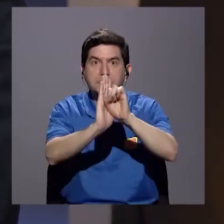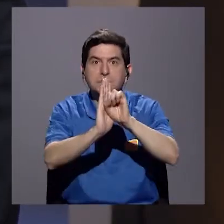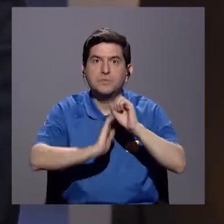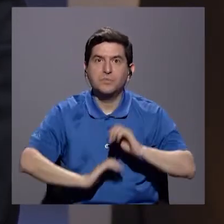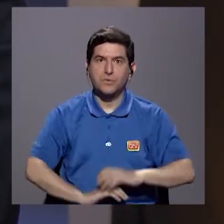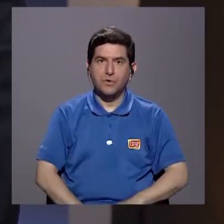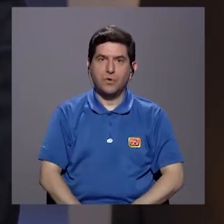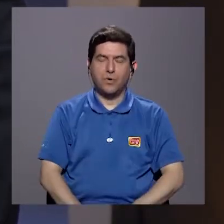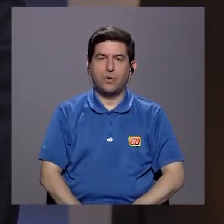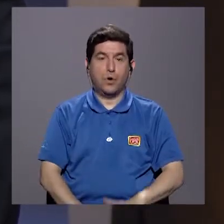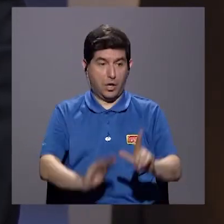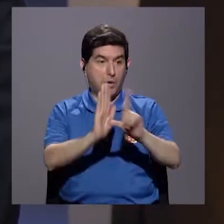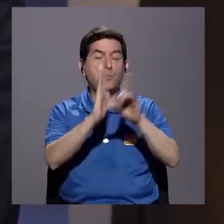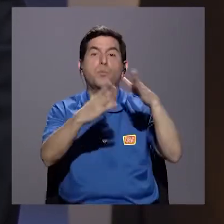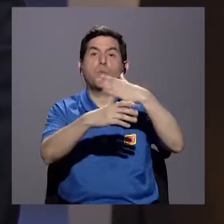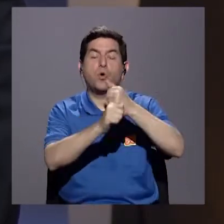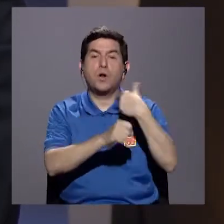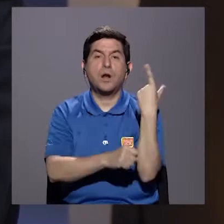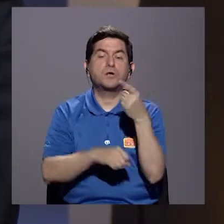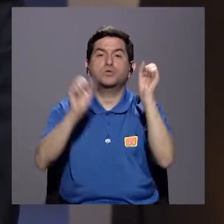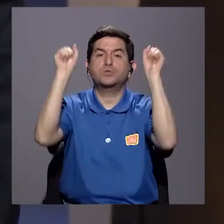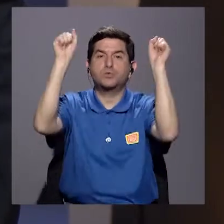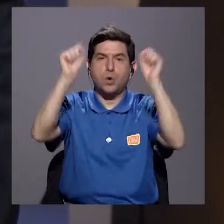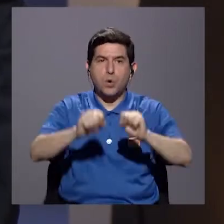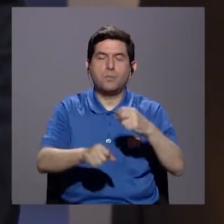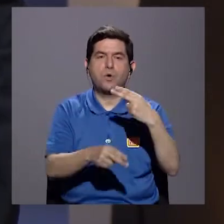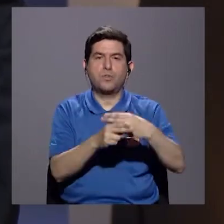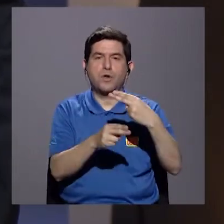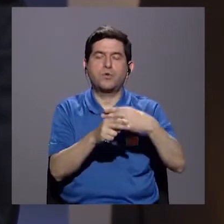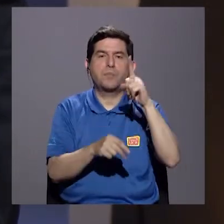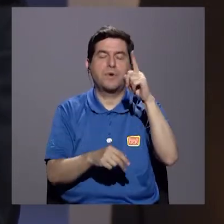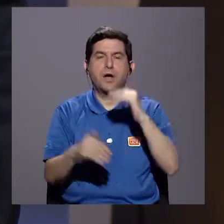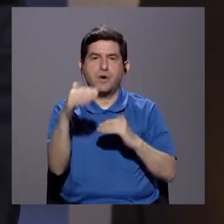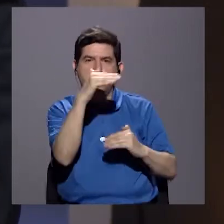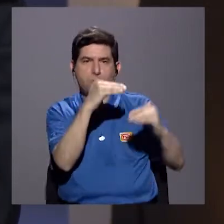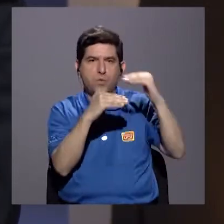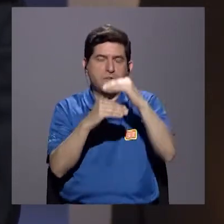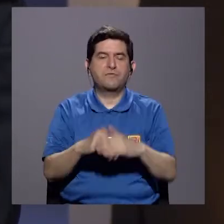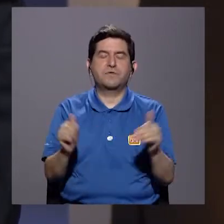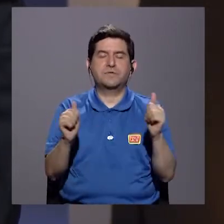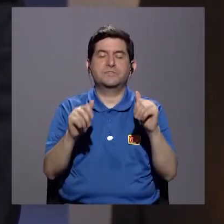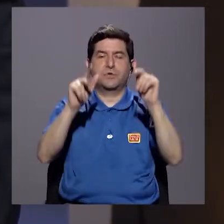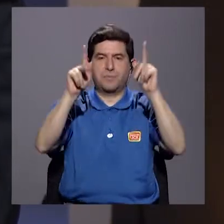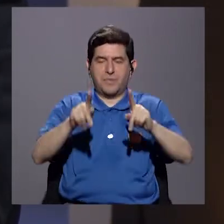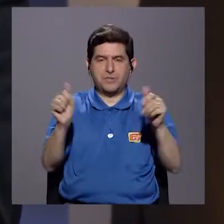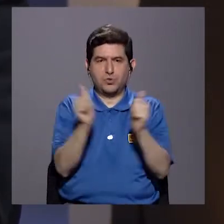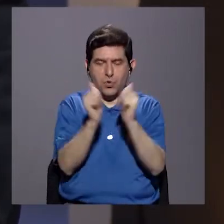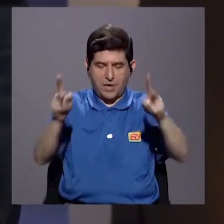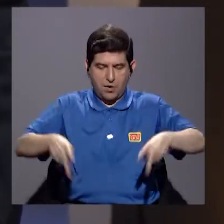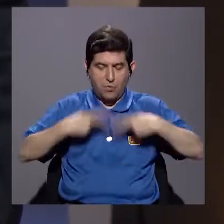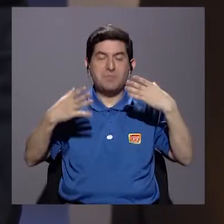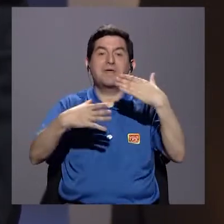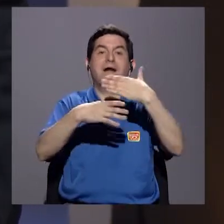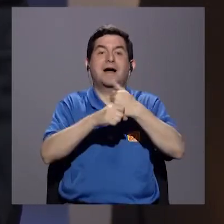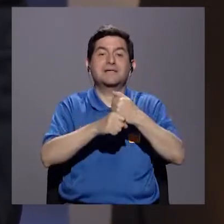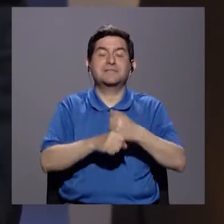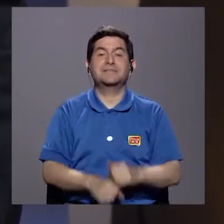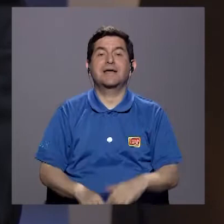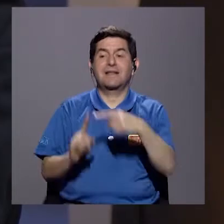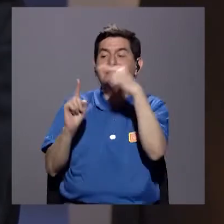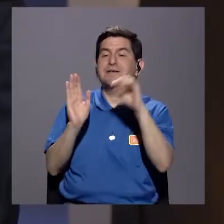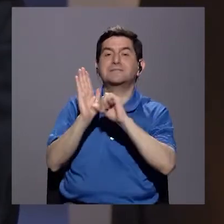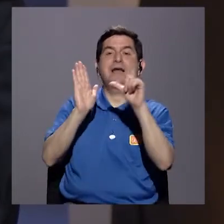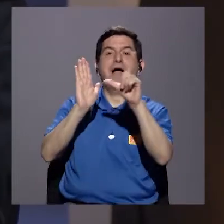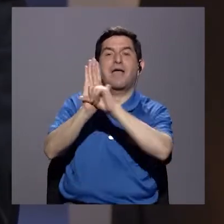símbolo, además. Y se hizo por ley, porque solo se puede nombrar un edificio en vida, claro, si lo hace la Asamblea